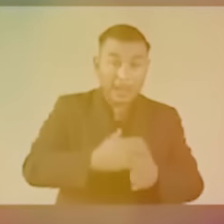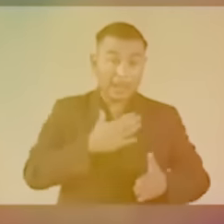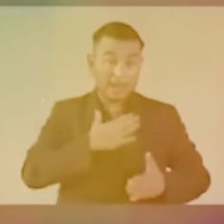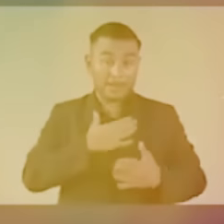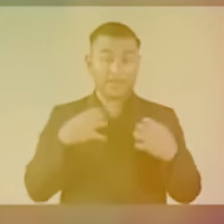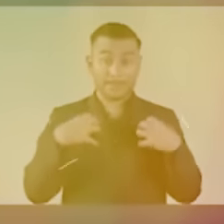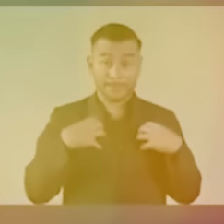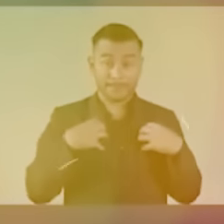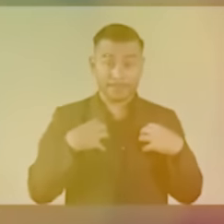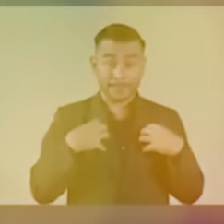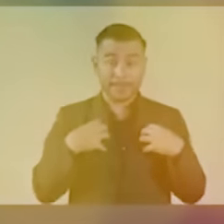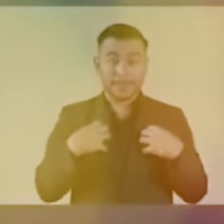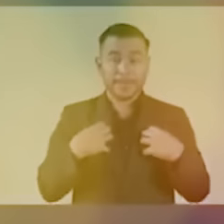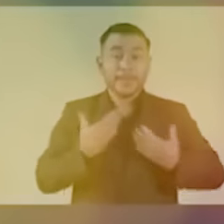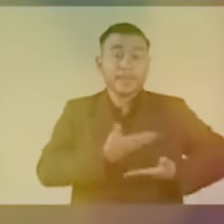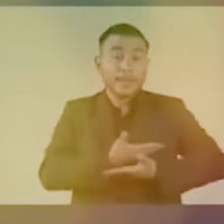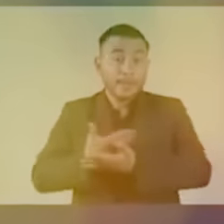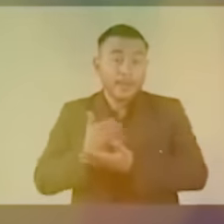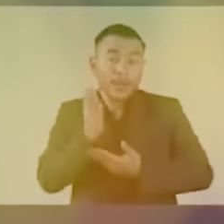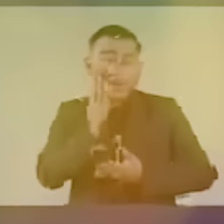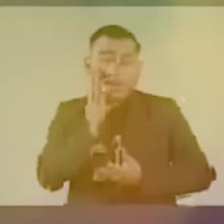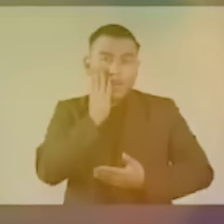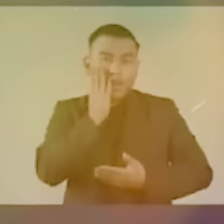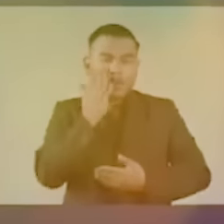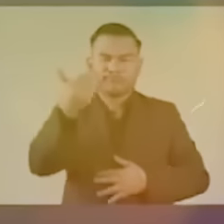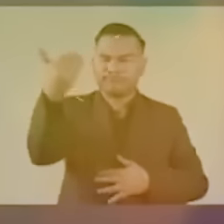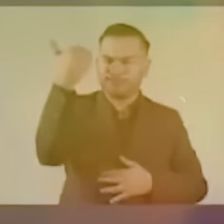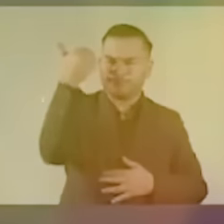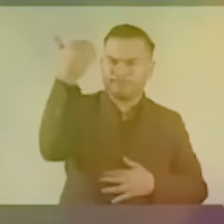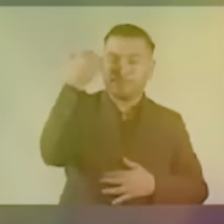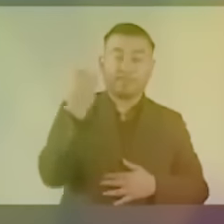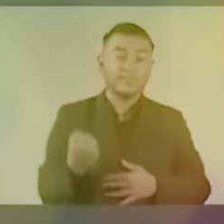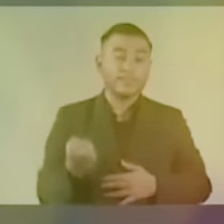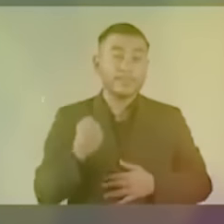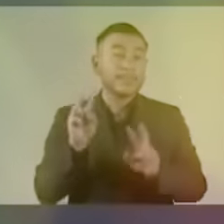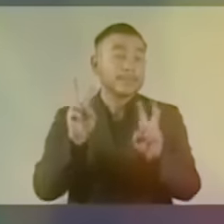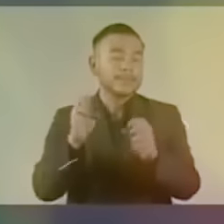país, hijo de una madre que me ha enseñado la importancia del amor.